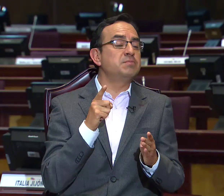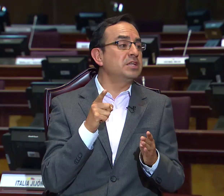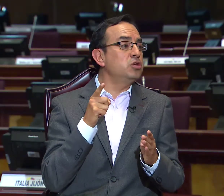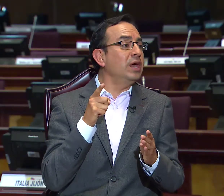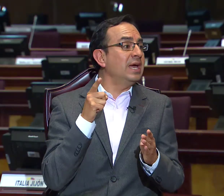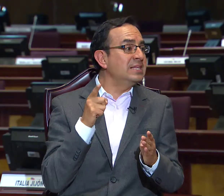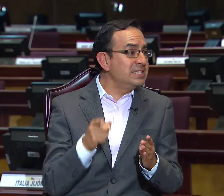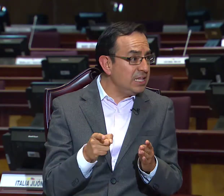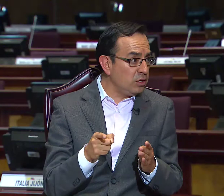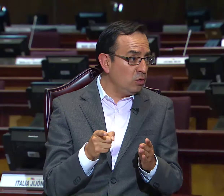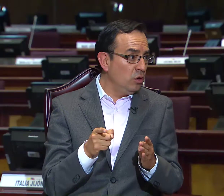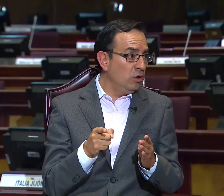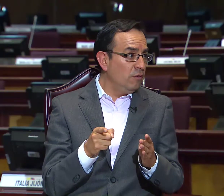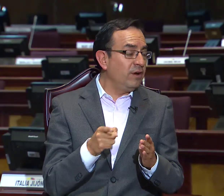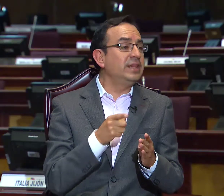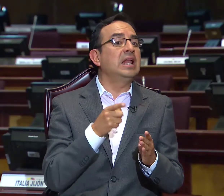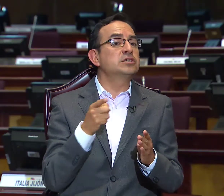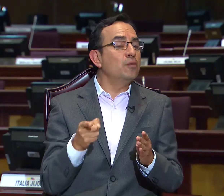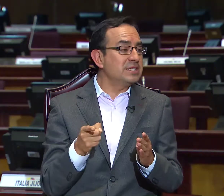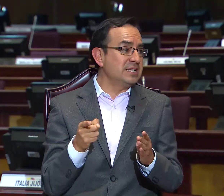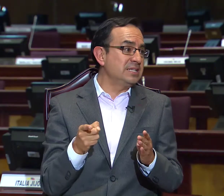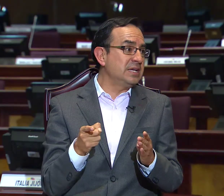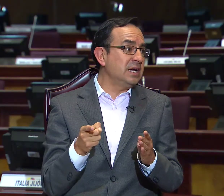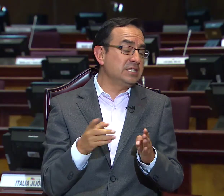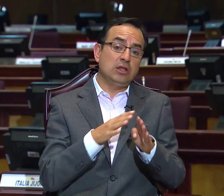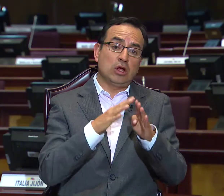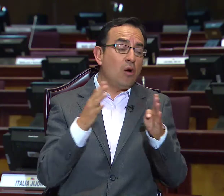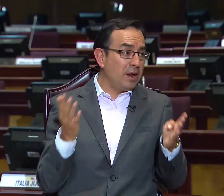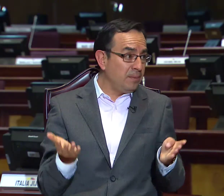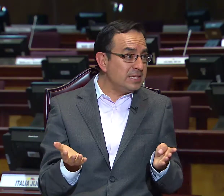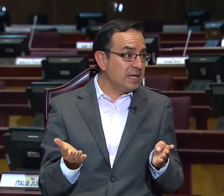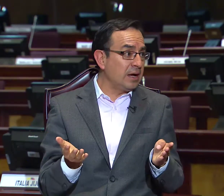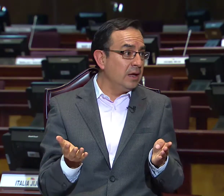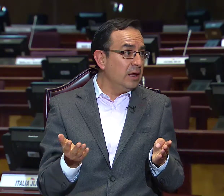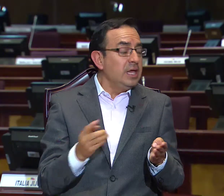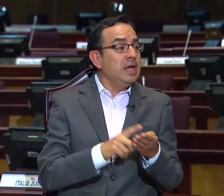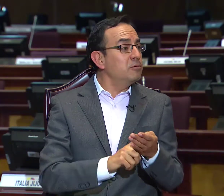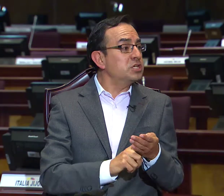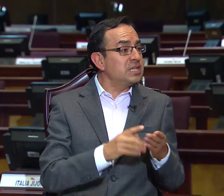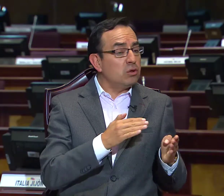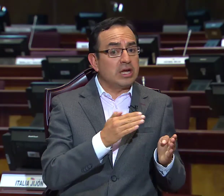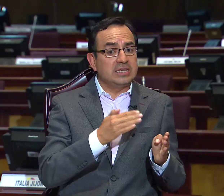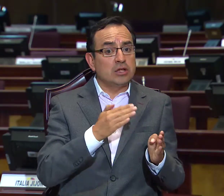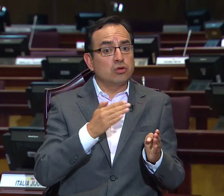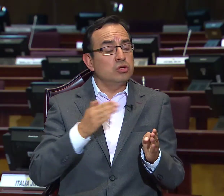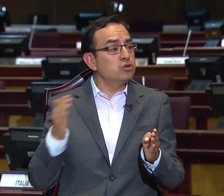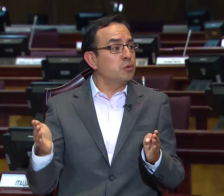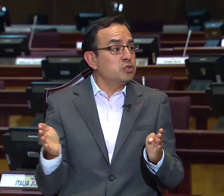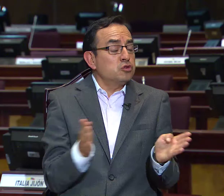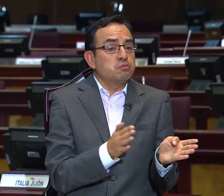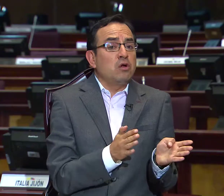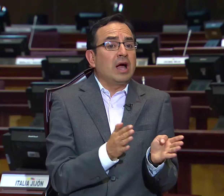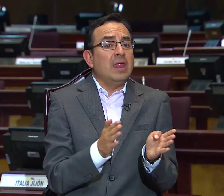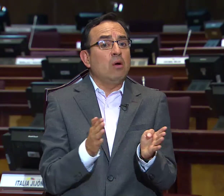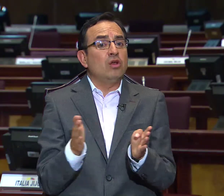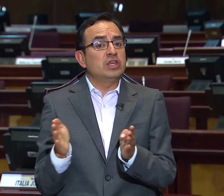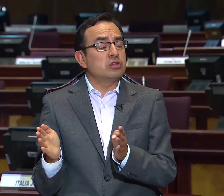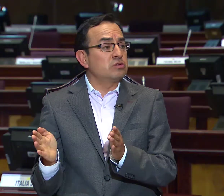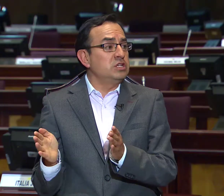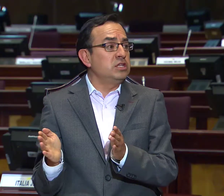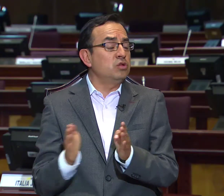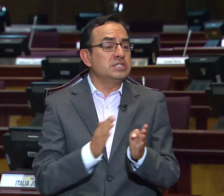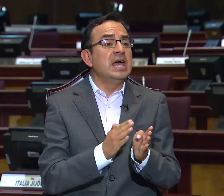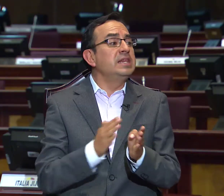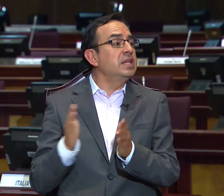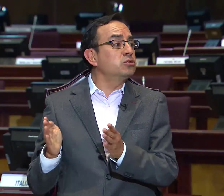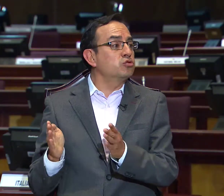una inspección en el sitio frente a las obras que se están realizando la obra física y hemos estado realizando todos estos procesos pero cada uno de